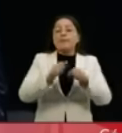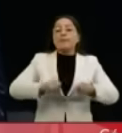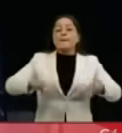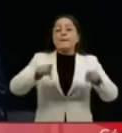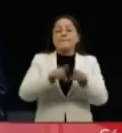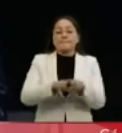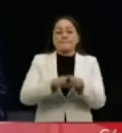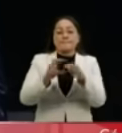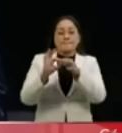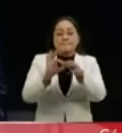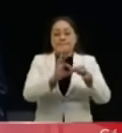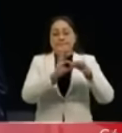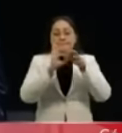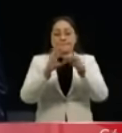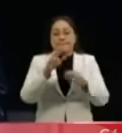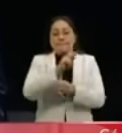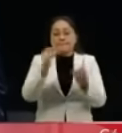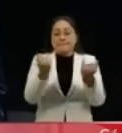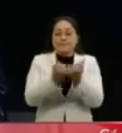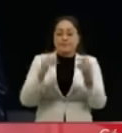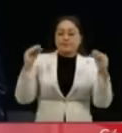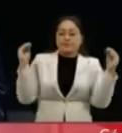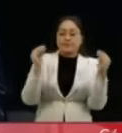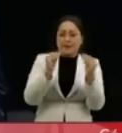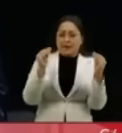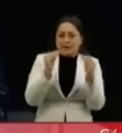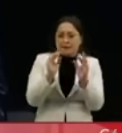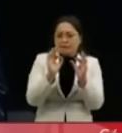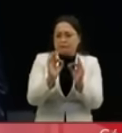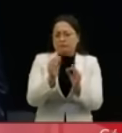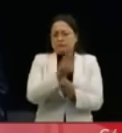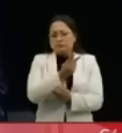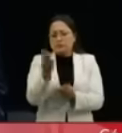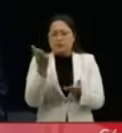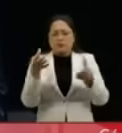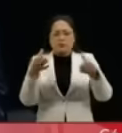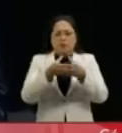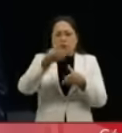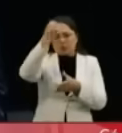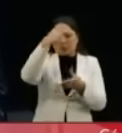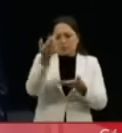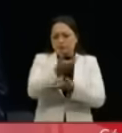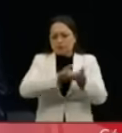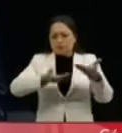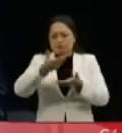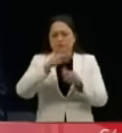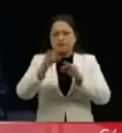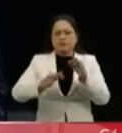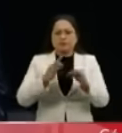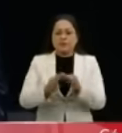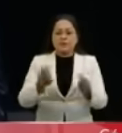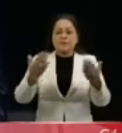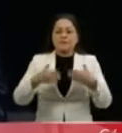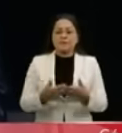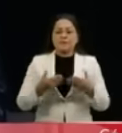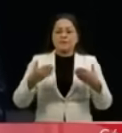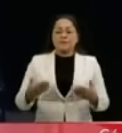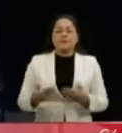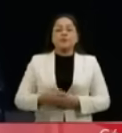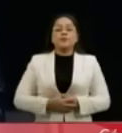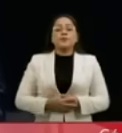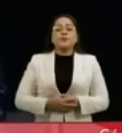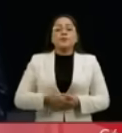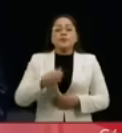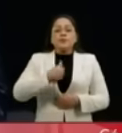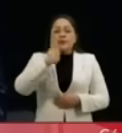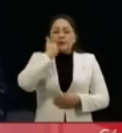promoviendo la unidad y el debate de las diversas ideas. Quiero también decirlo